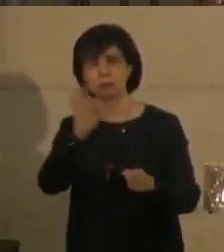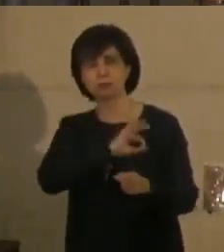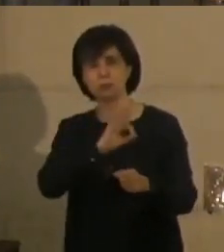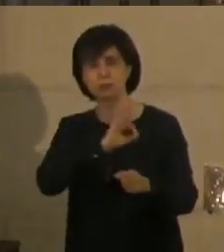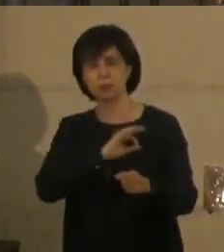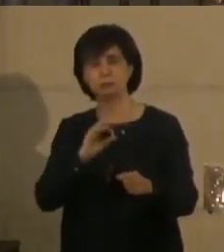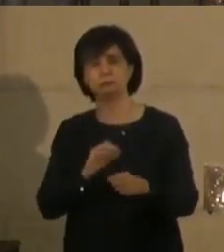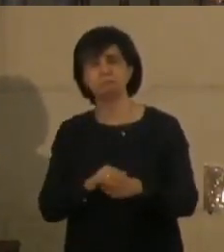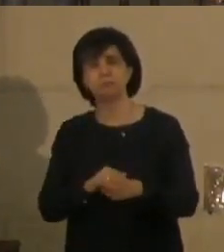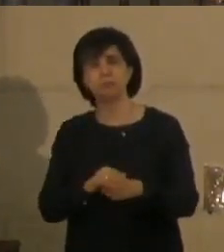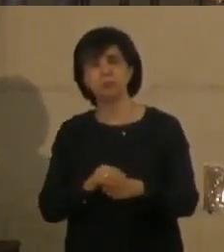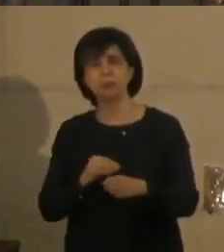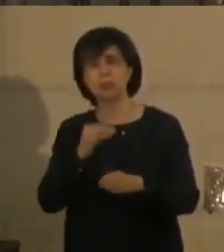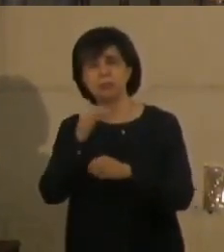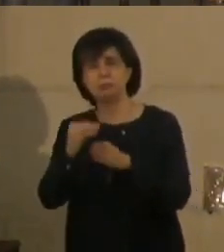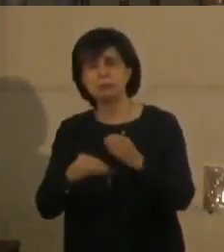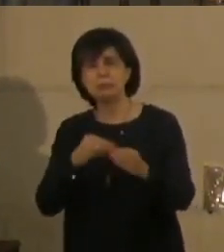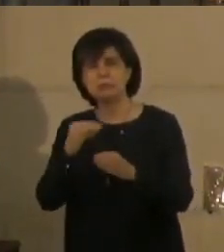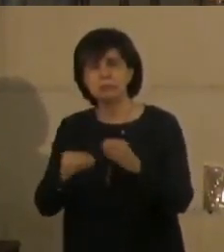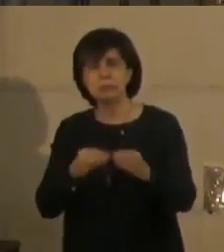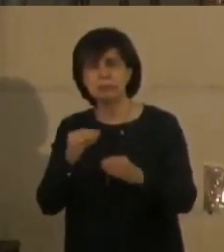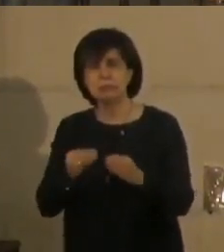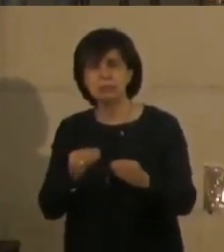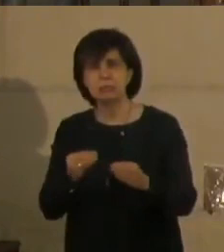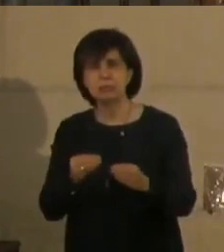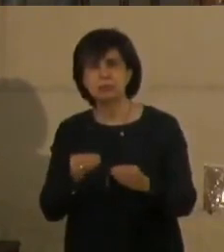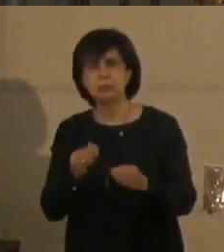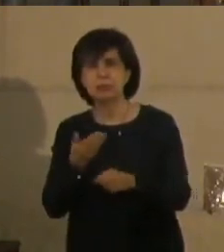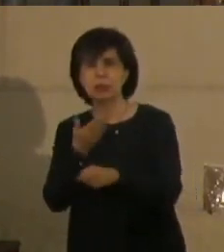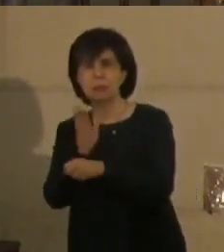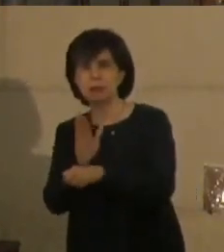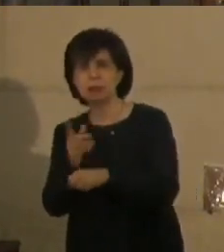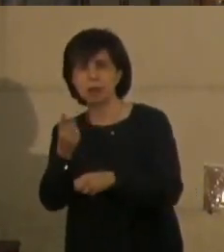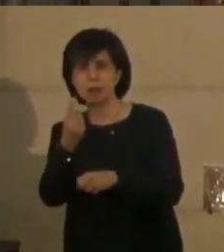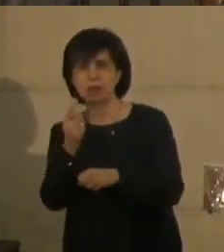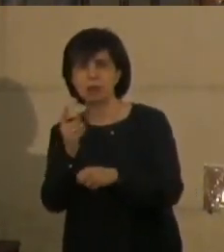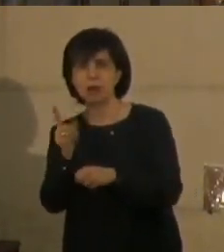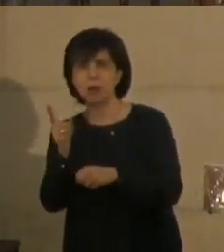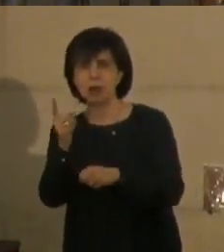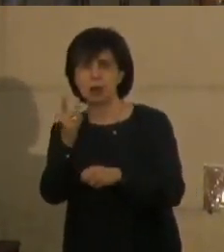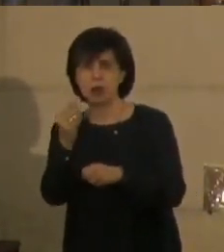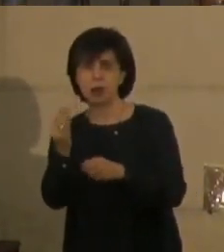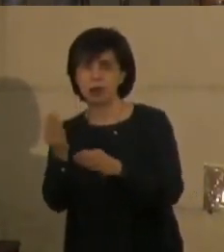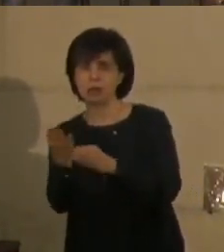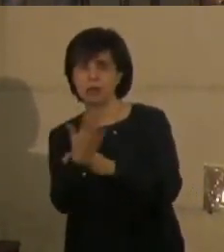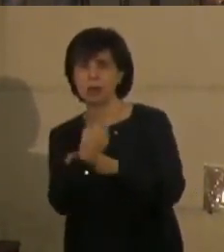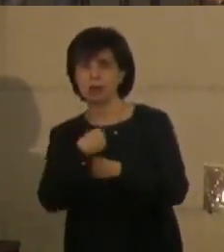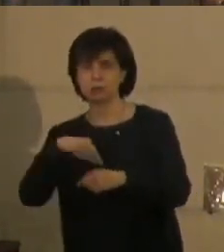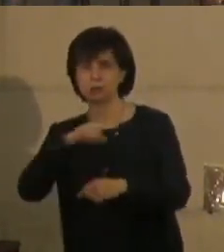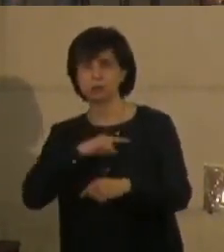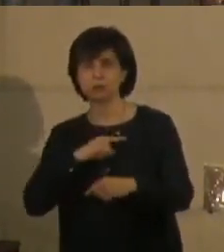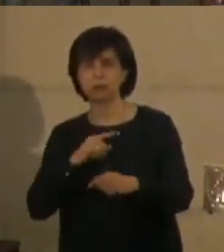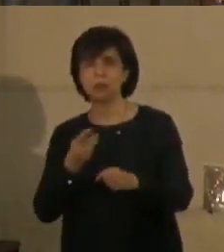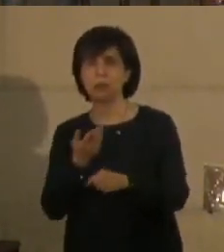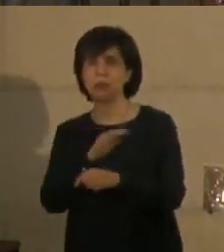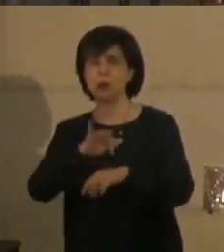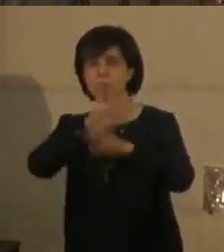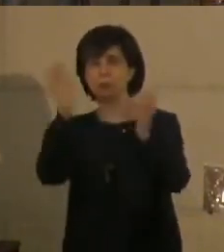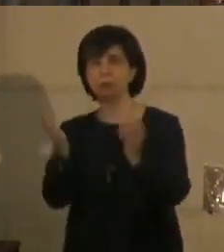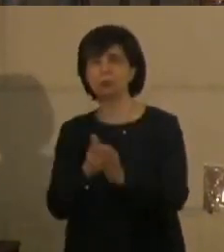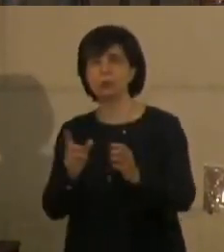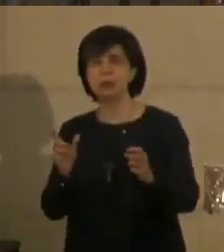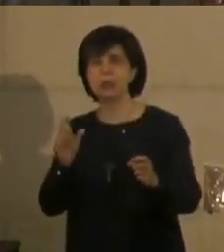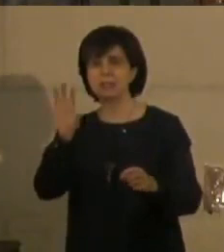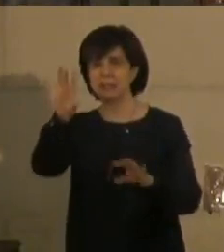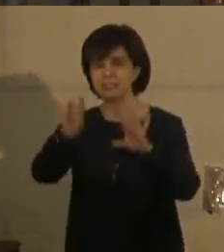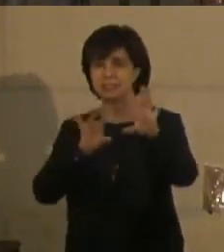al Señor, ¿qué ha sucedido para que te reveles a nosotros y no al mundo? ¿Qué es lo que sucede para que tú elijas a un